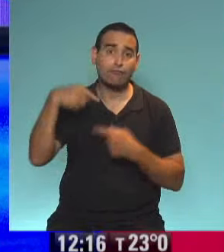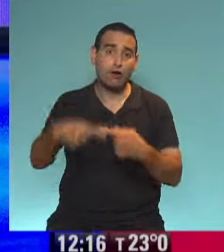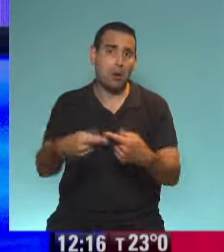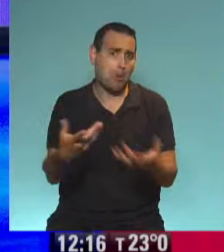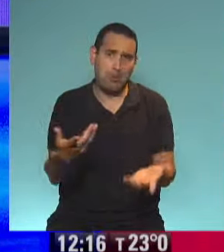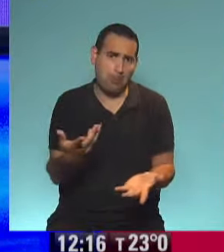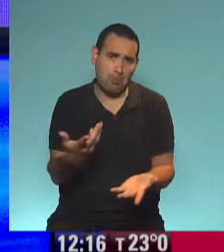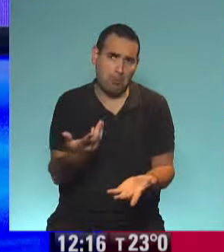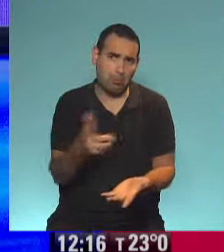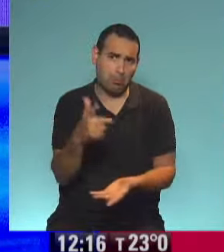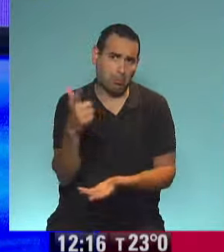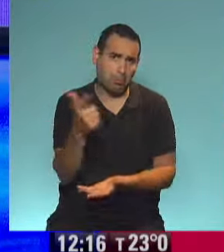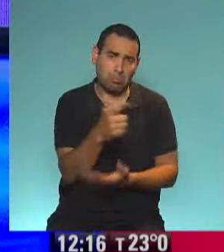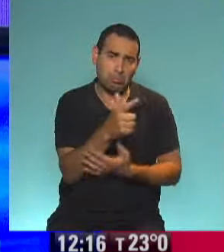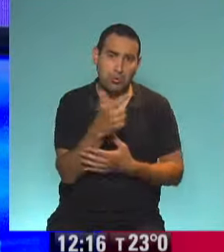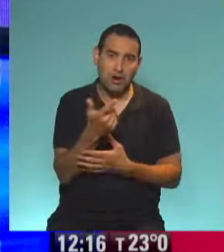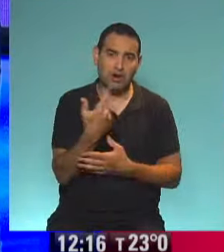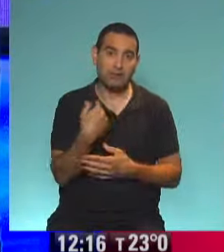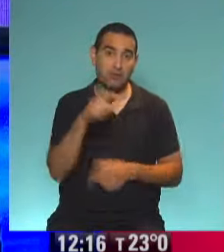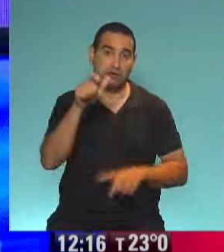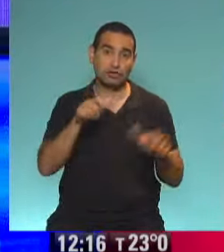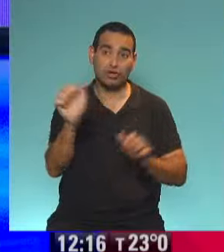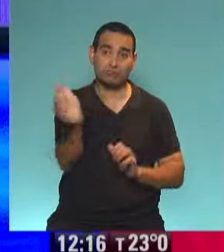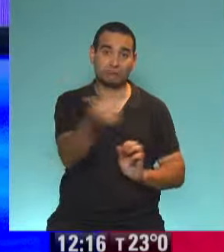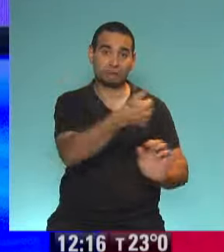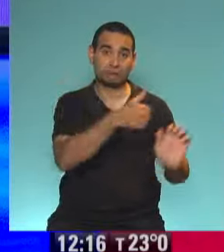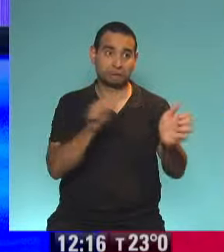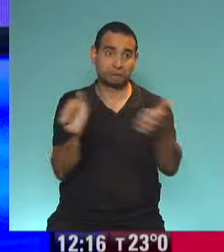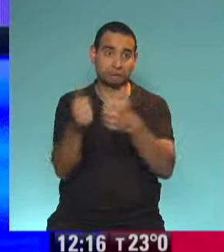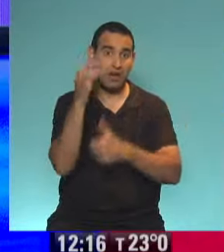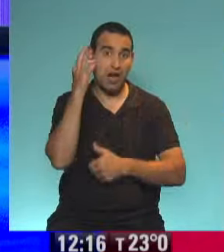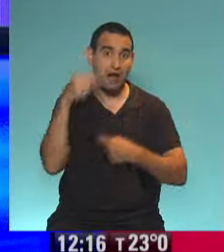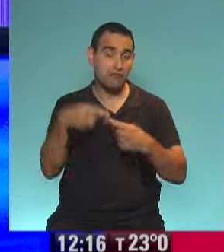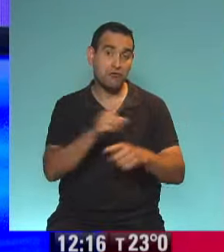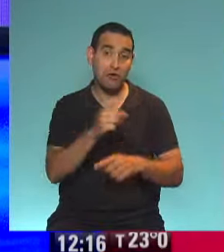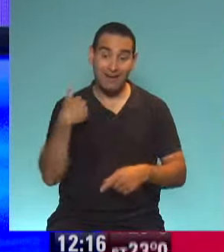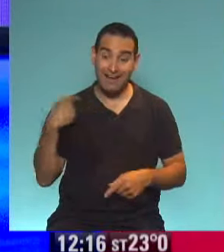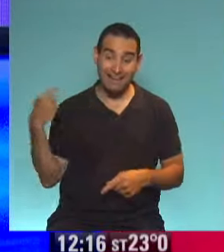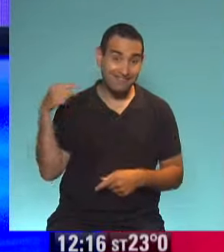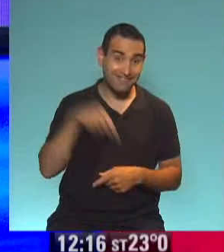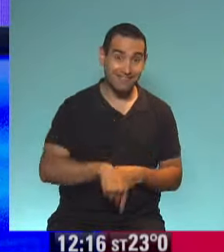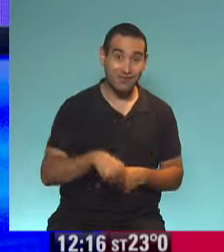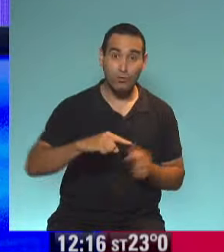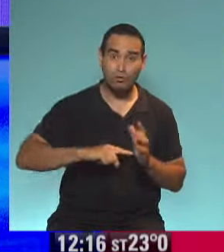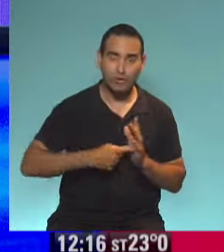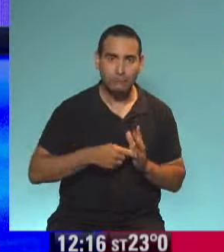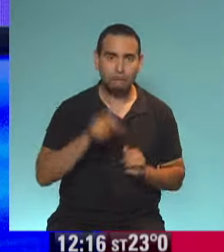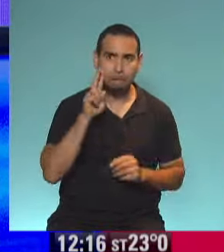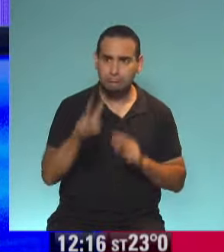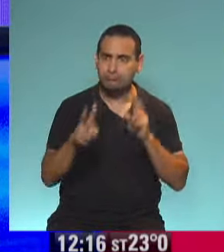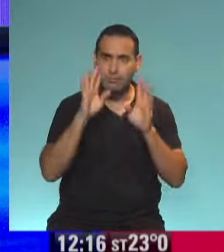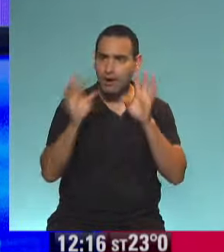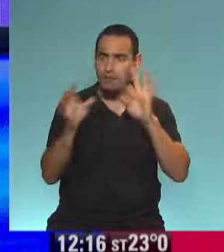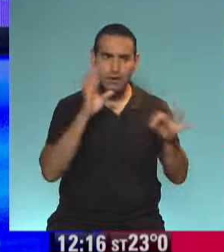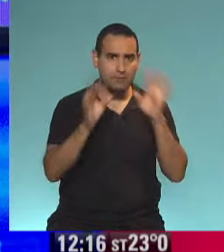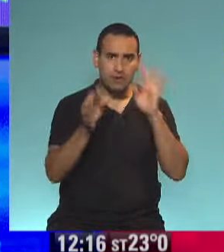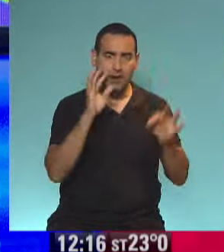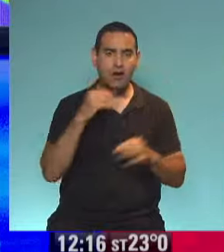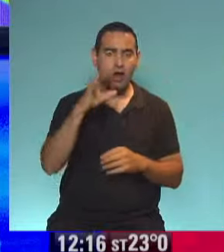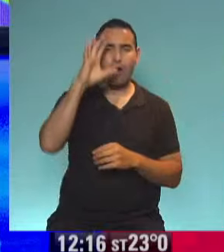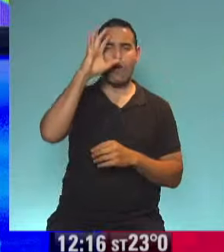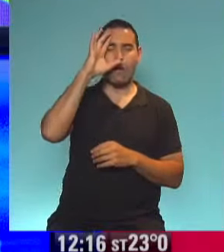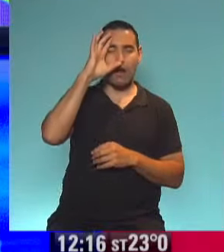ver afrodescendientes caminando por las calles. Cuando vine a vivir a Buenos Aires, los empecé a ver y me acordaba de una frase que uno la